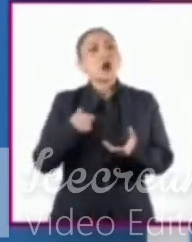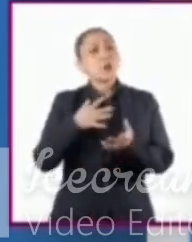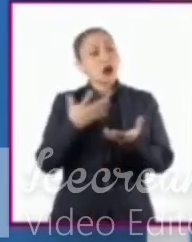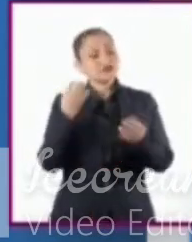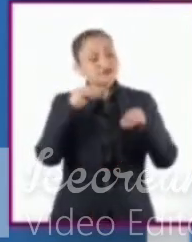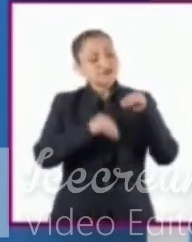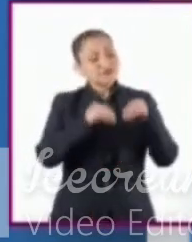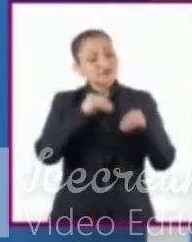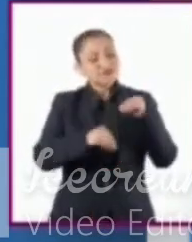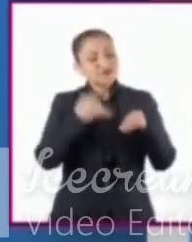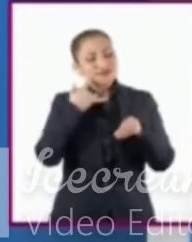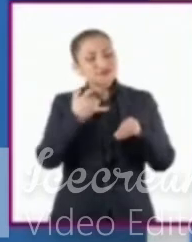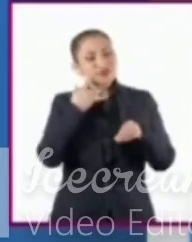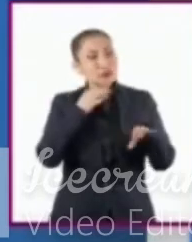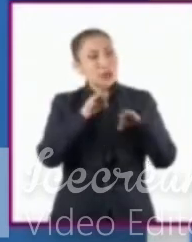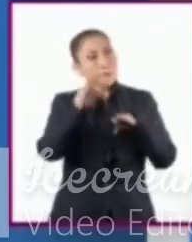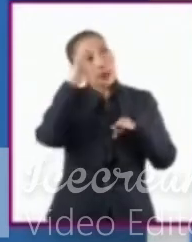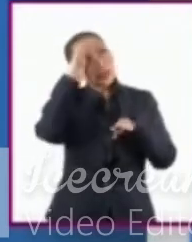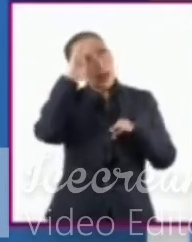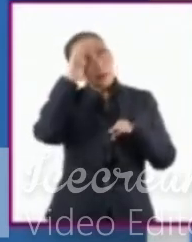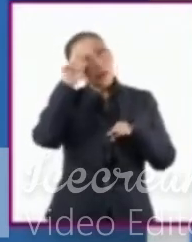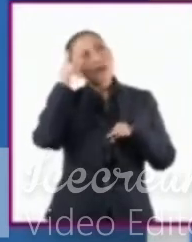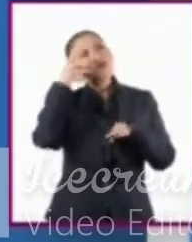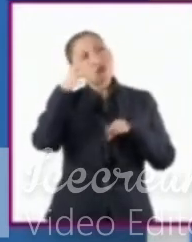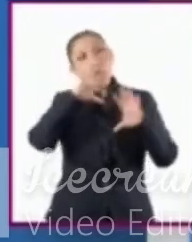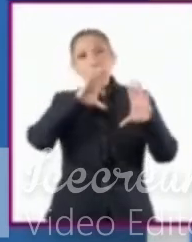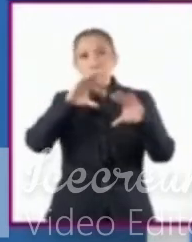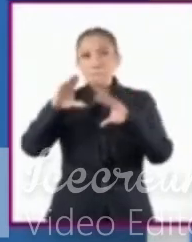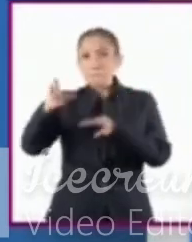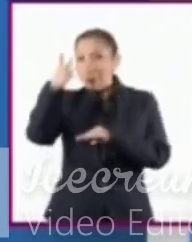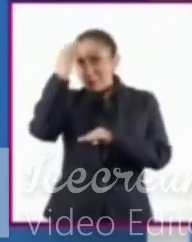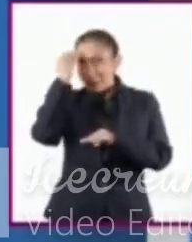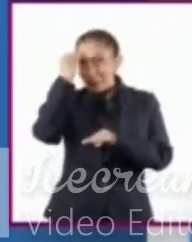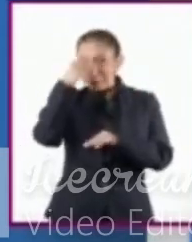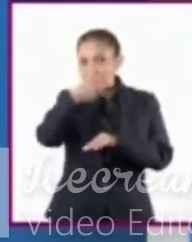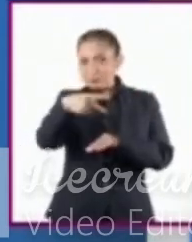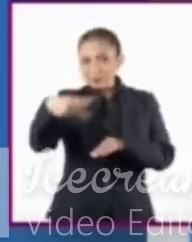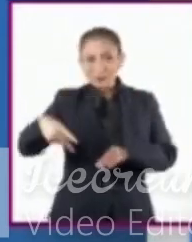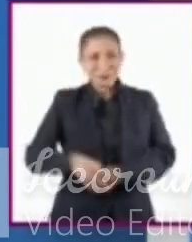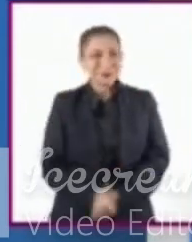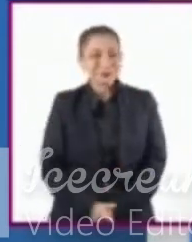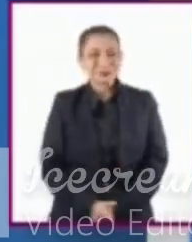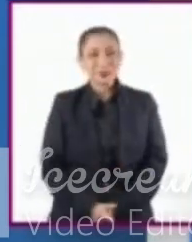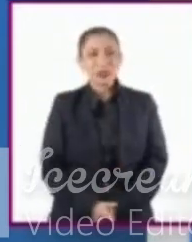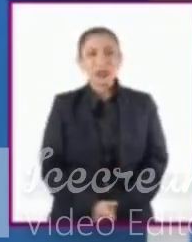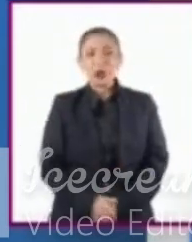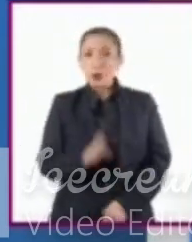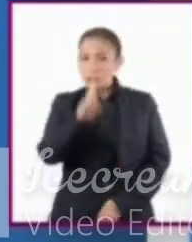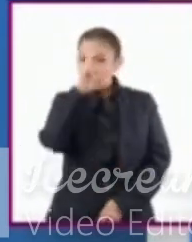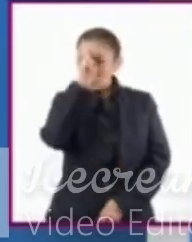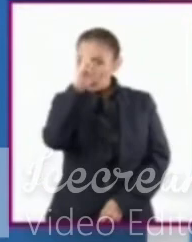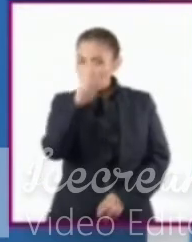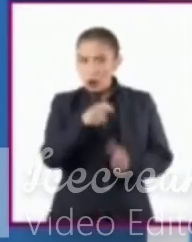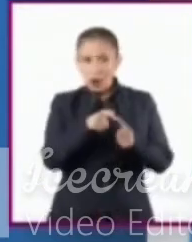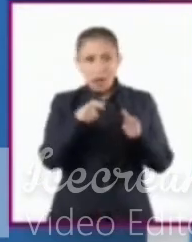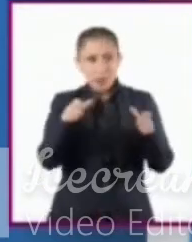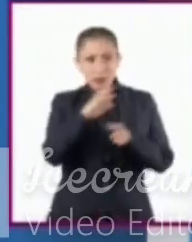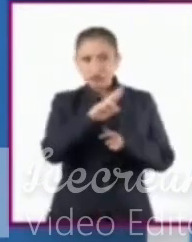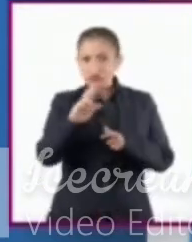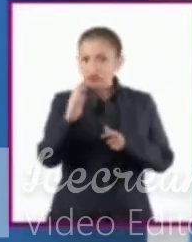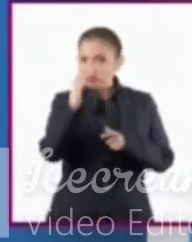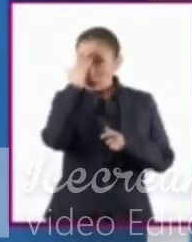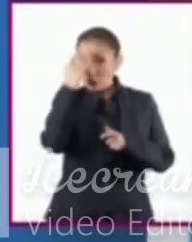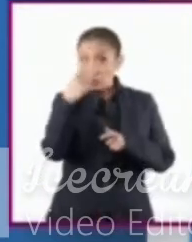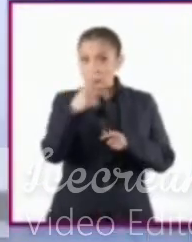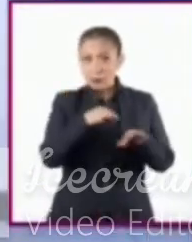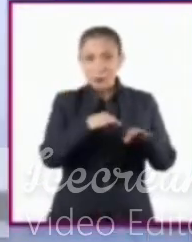mayor empeño, pensando en el aprendizaje de ustedes, con un profundo respeto y reconocimiento a